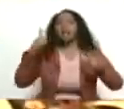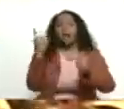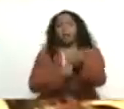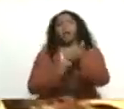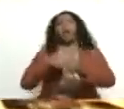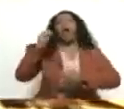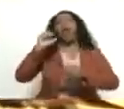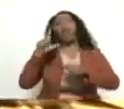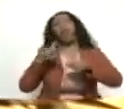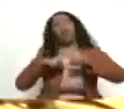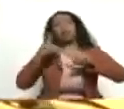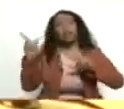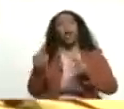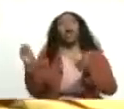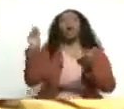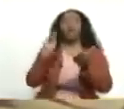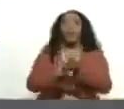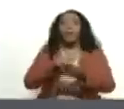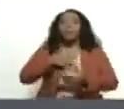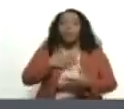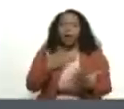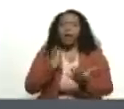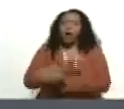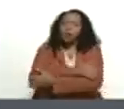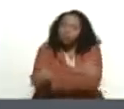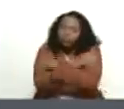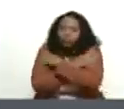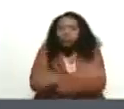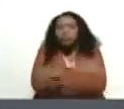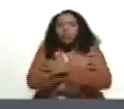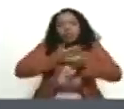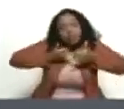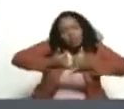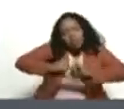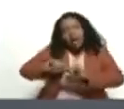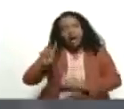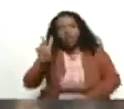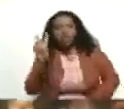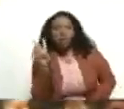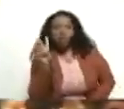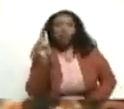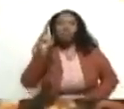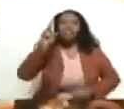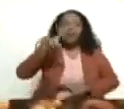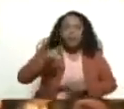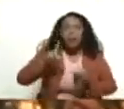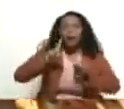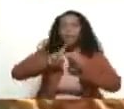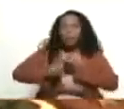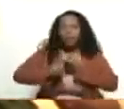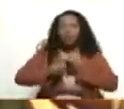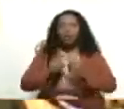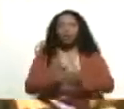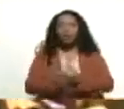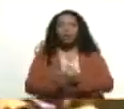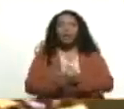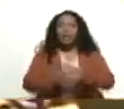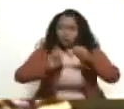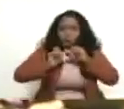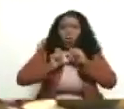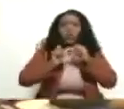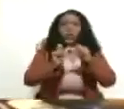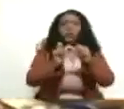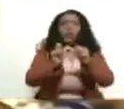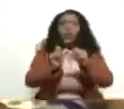vuelva a abrazar a su pequeña hija, para que vuelva a abrazar a sus hijos, a su esposa, para que siga